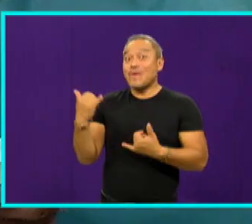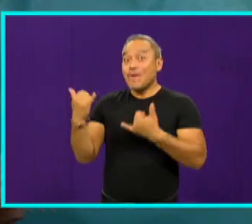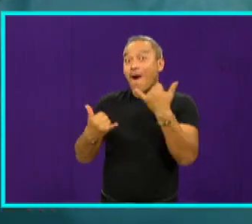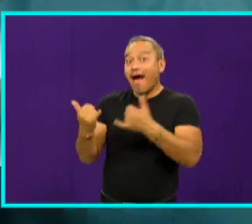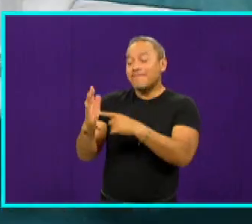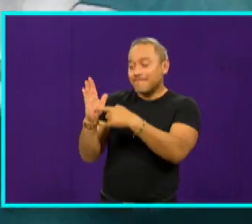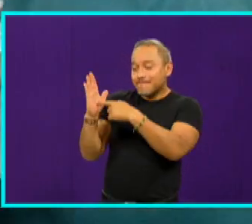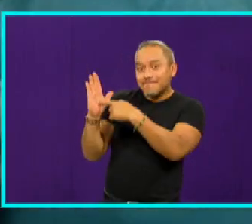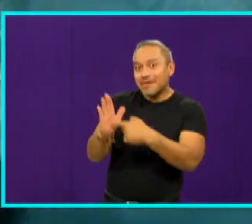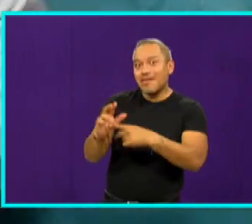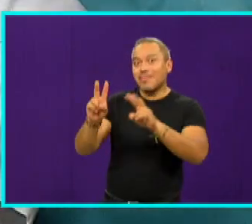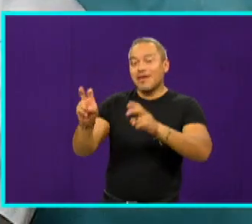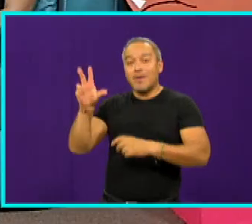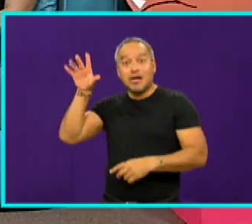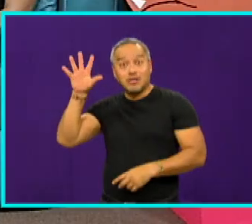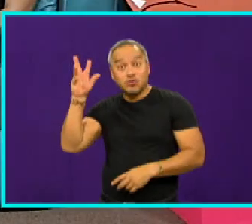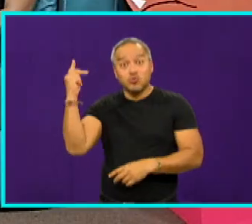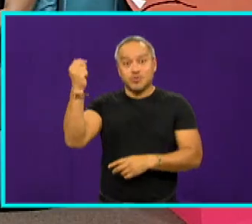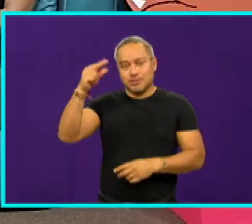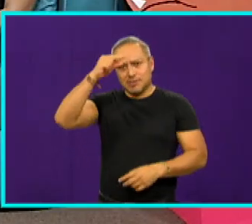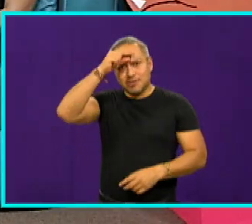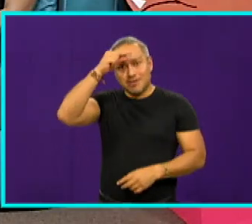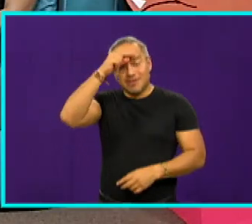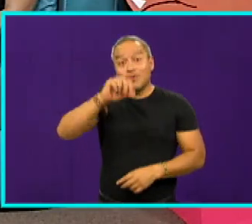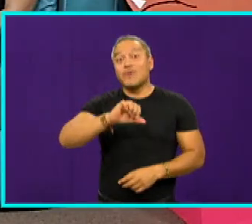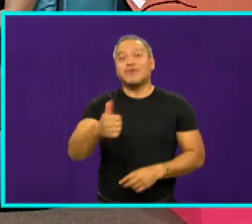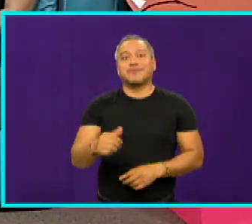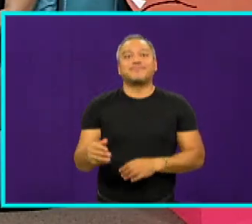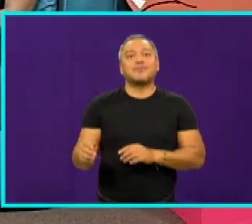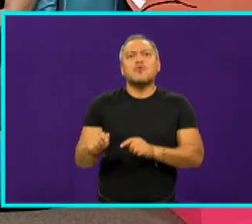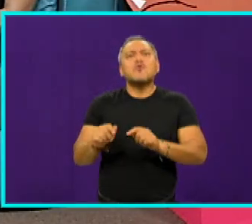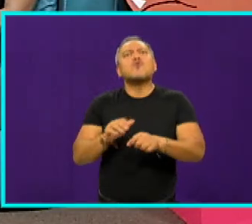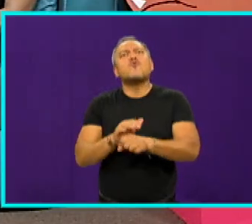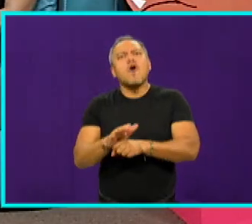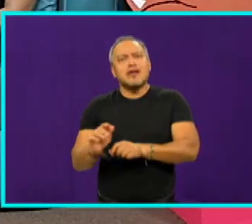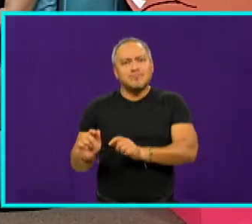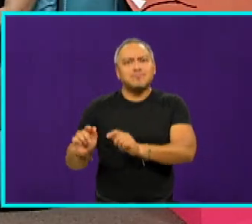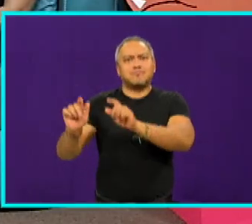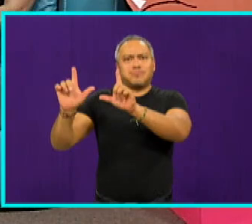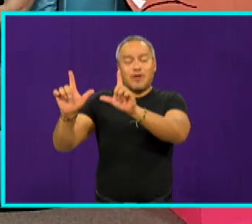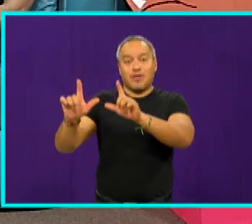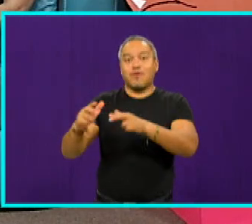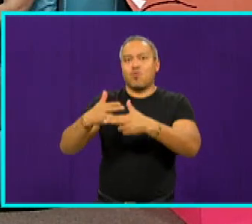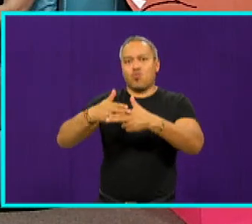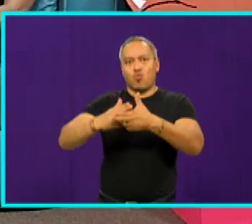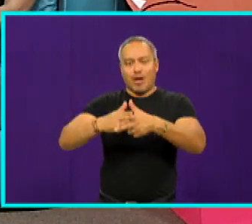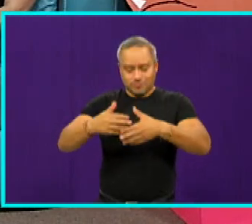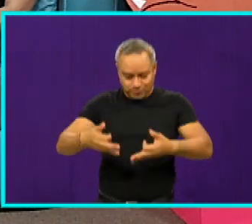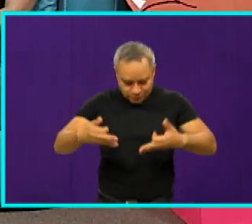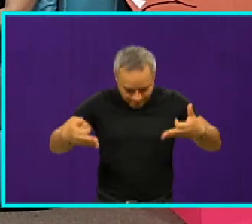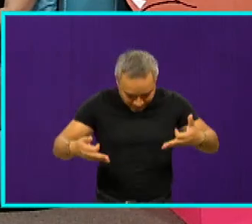inteligencia artificial. ¿Sí? Y mientras tanto, ¿con qué nos vamos a ir? Con la cápsula de fósiles, la máquina del tiempo.